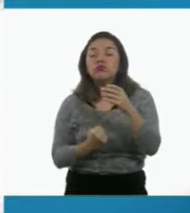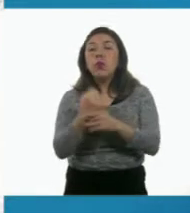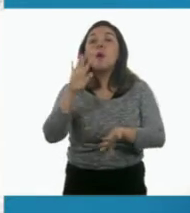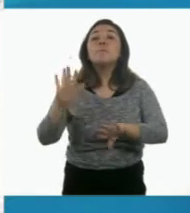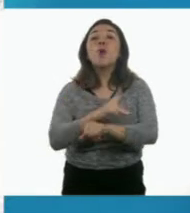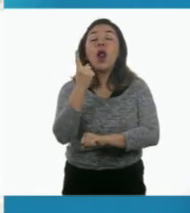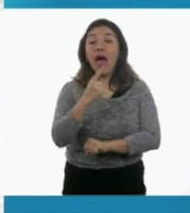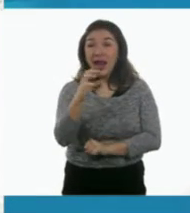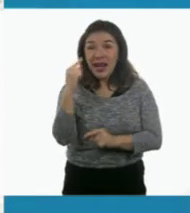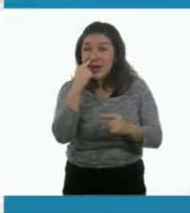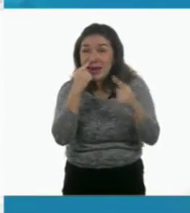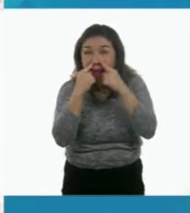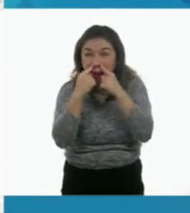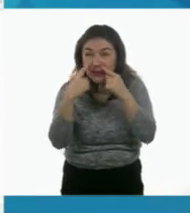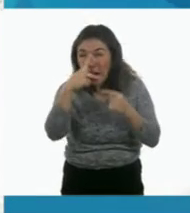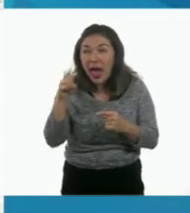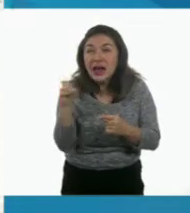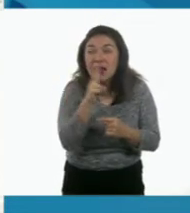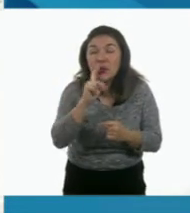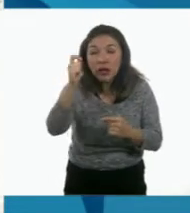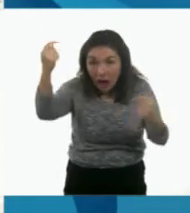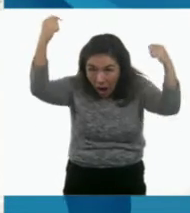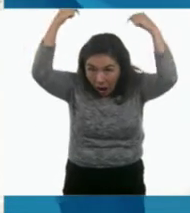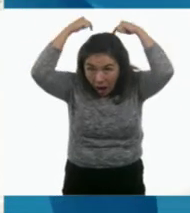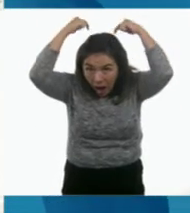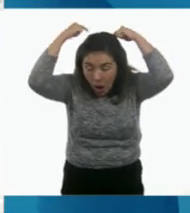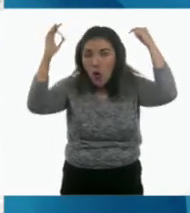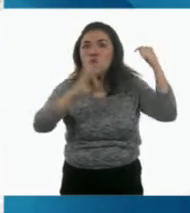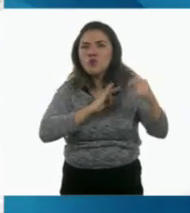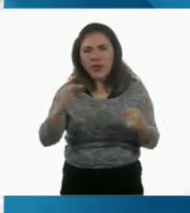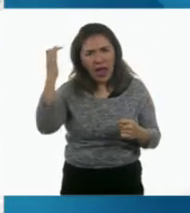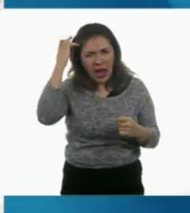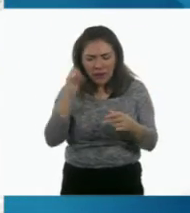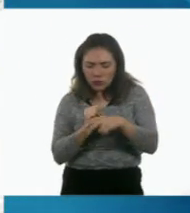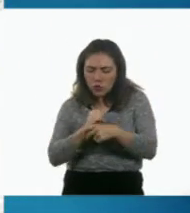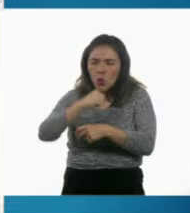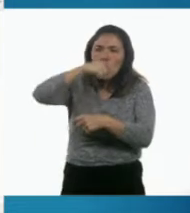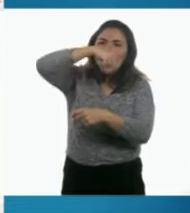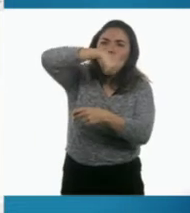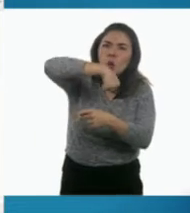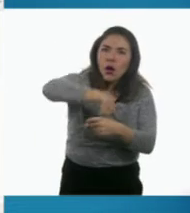nasales en la parte superior del cráneo, puede respirar sin sacar la cabeza del agua.